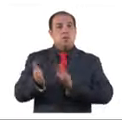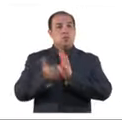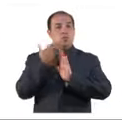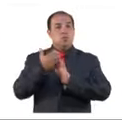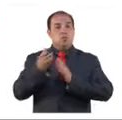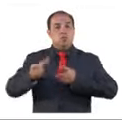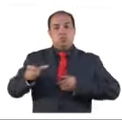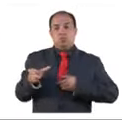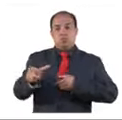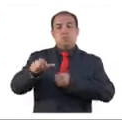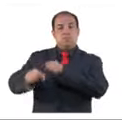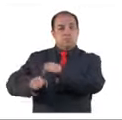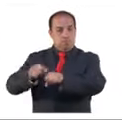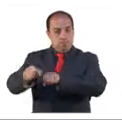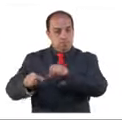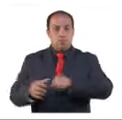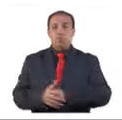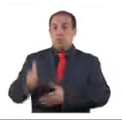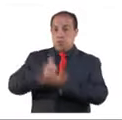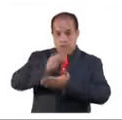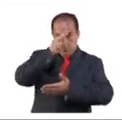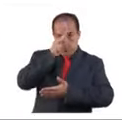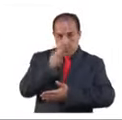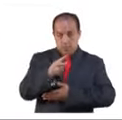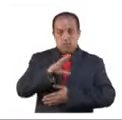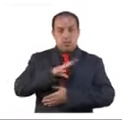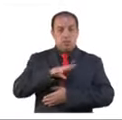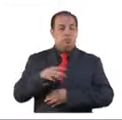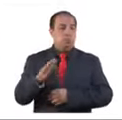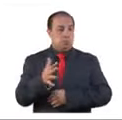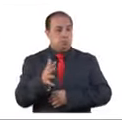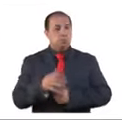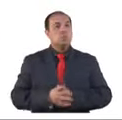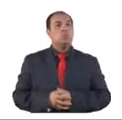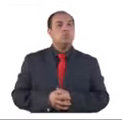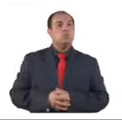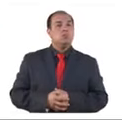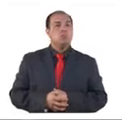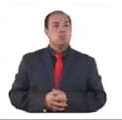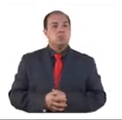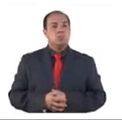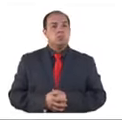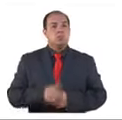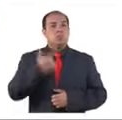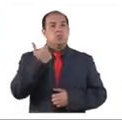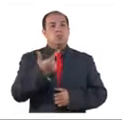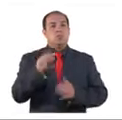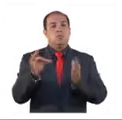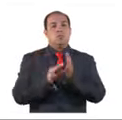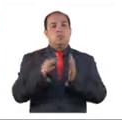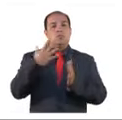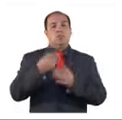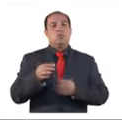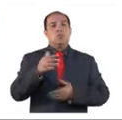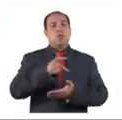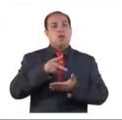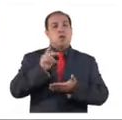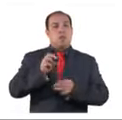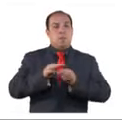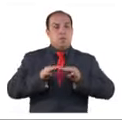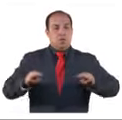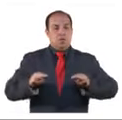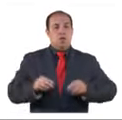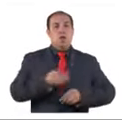ciclovía. Tiene en la Ciudad de México alrededor de 7.5 kilómetros y alrededor de